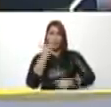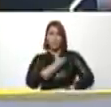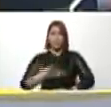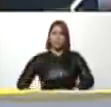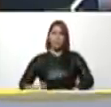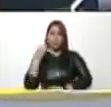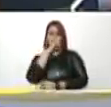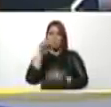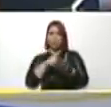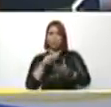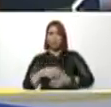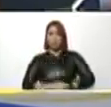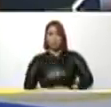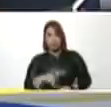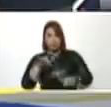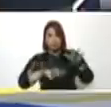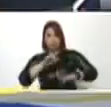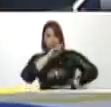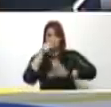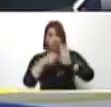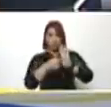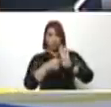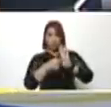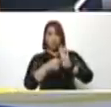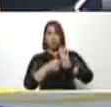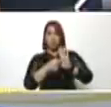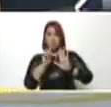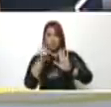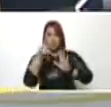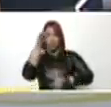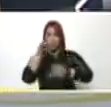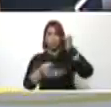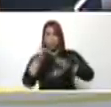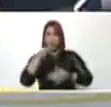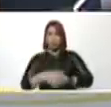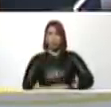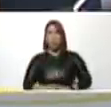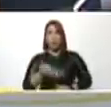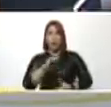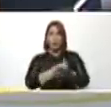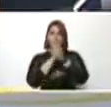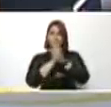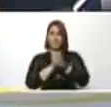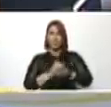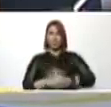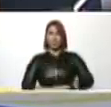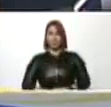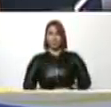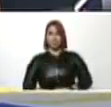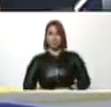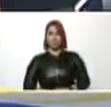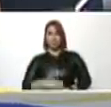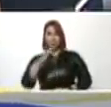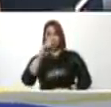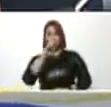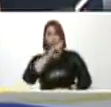Asamblea Nacional, secretario general de Primero Justicia. Aquí está el compañero